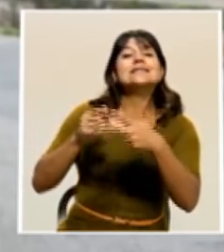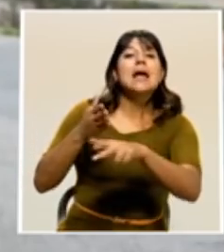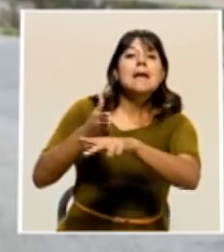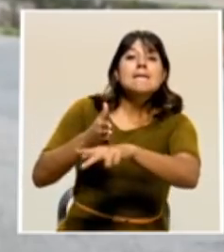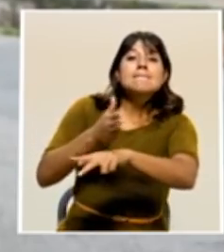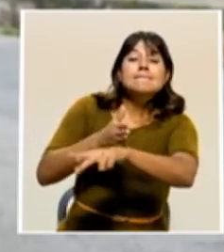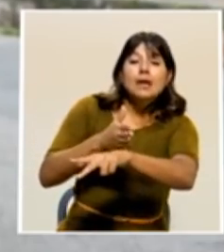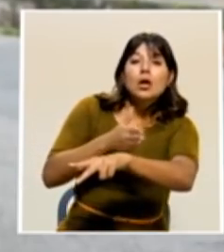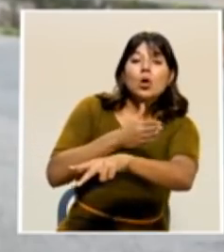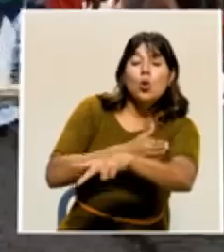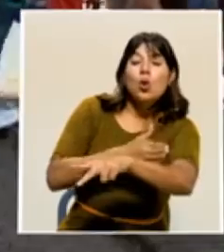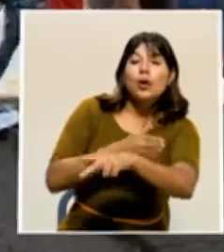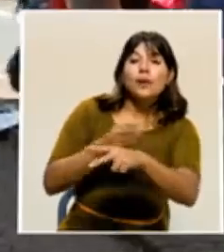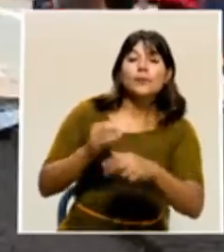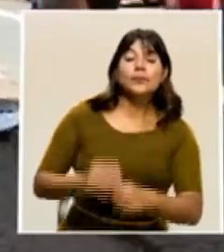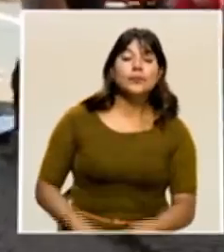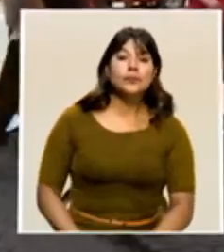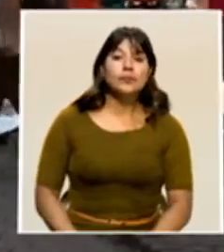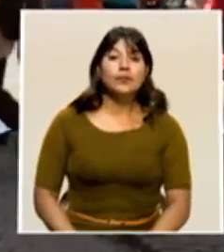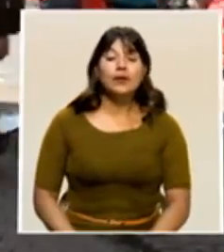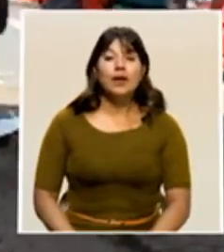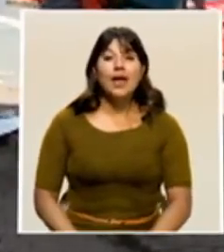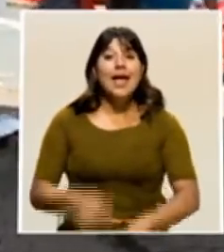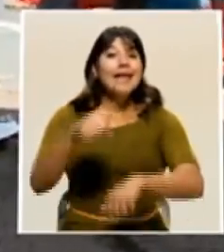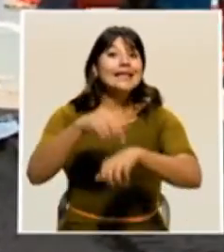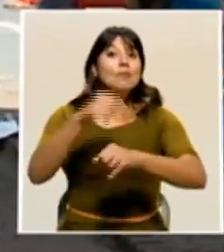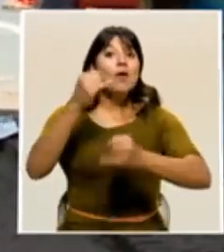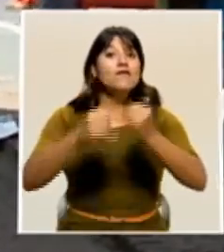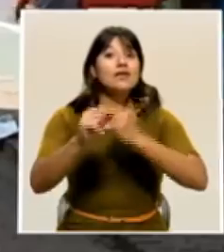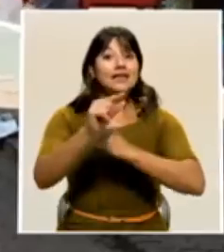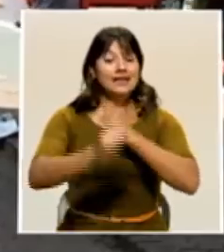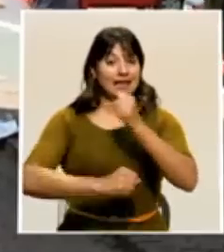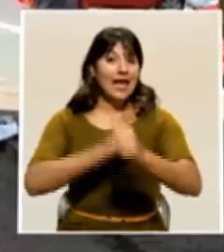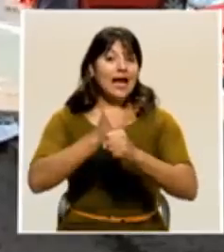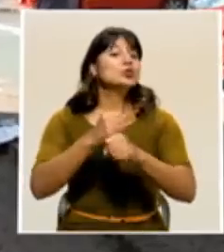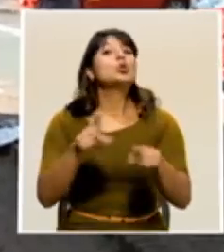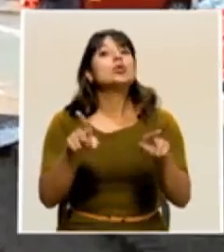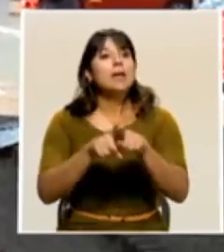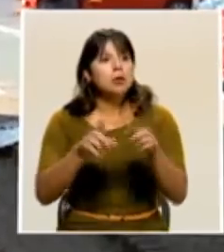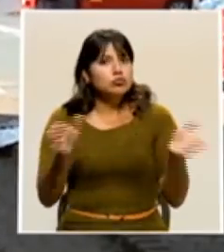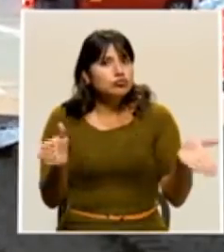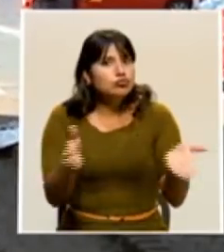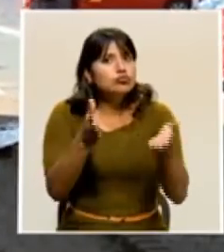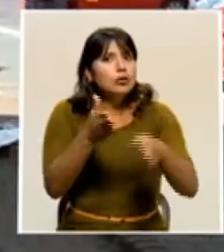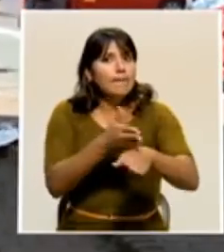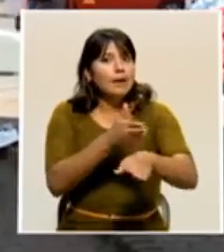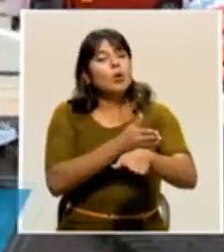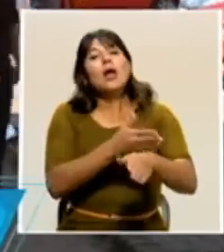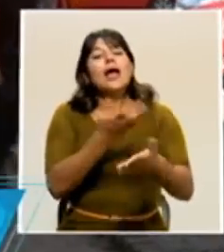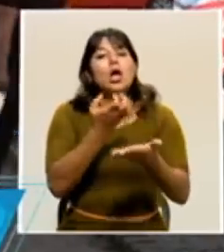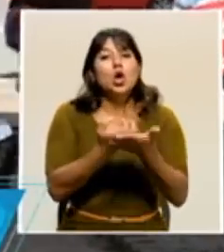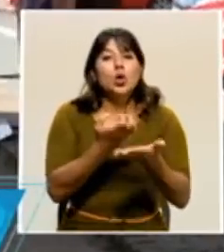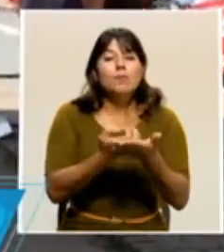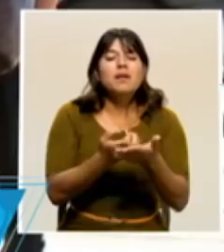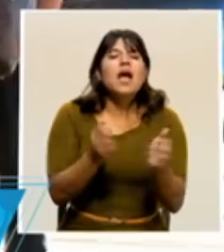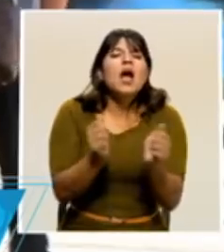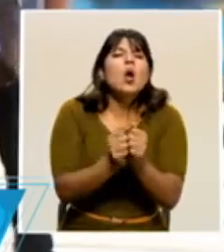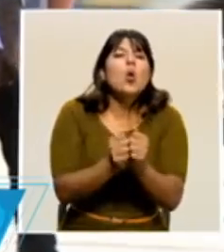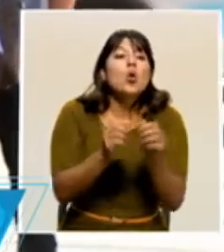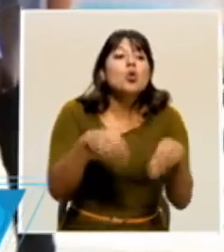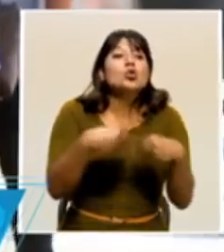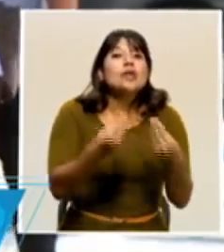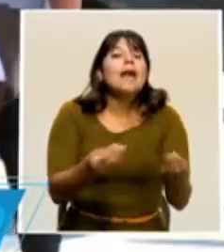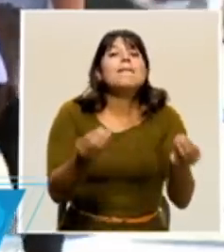su demanda externa. La época de fin de año también dará un impulso a la reactivación de la economía con la generación de